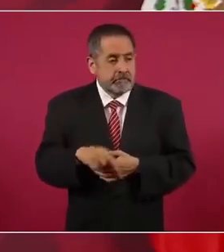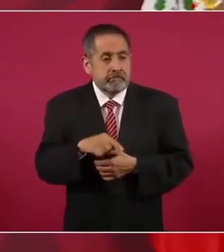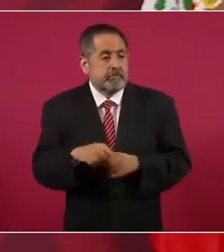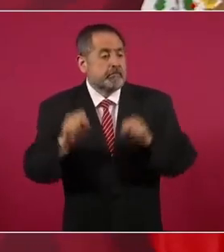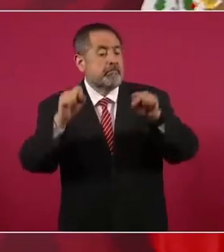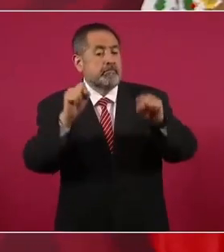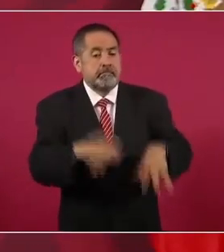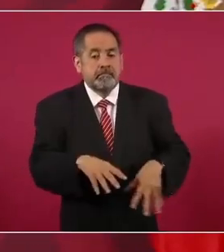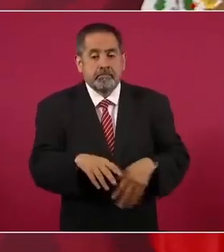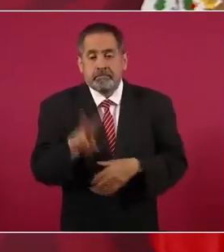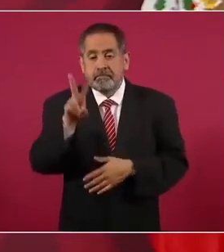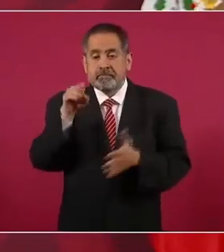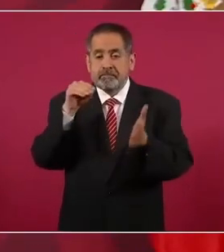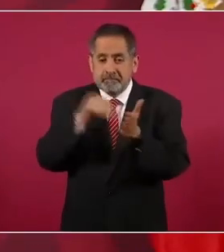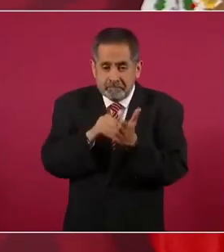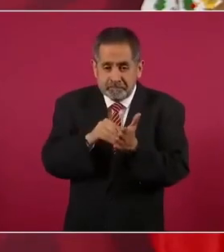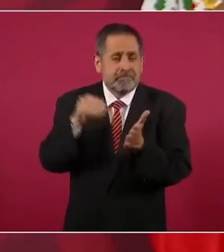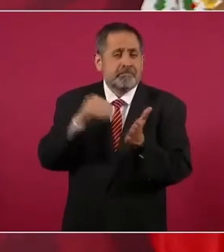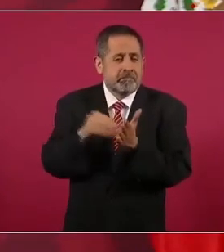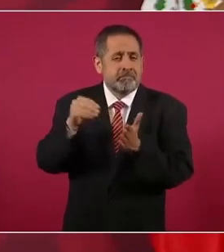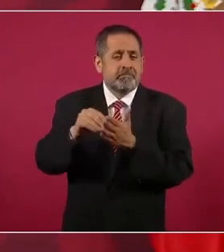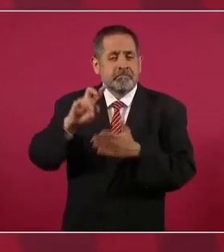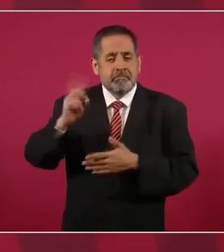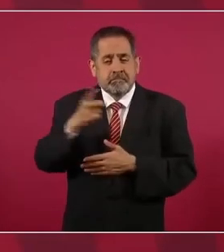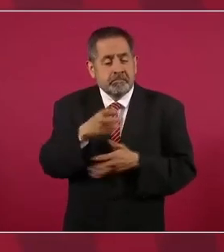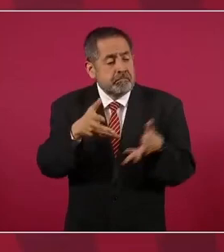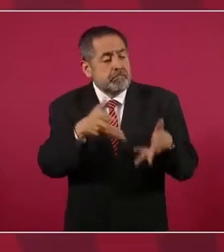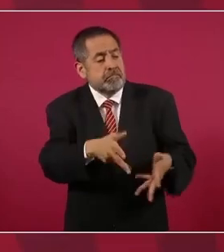de dólares enterrados.